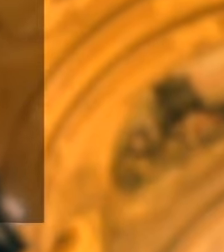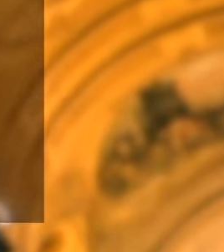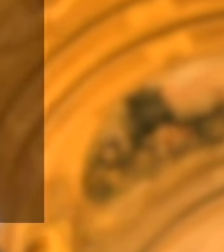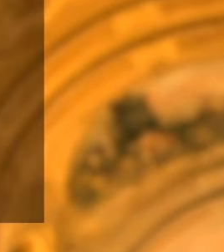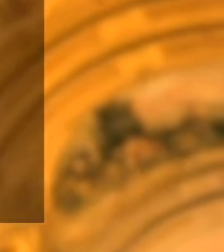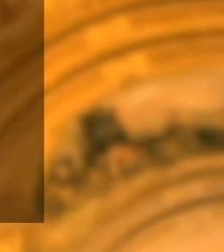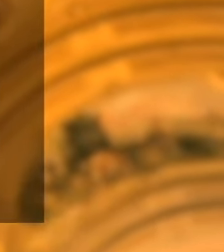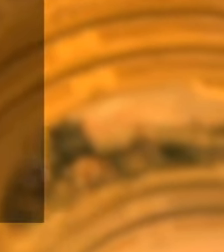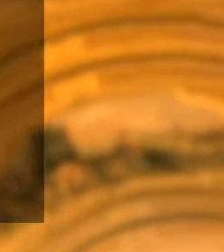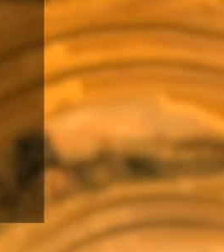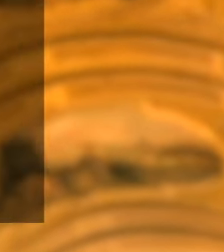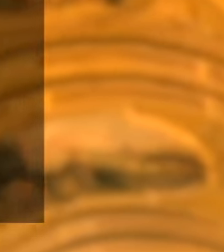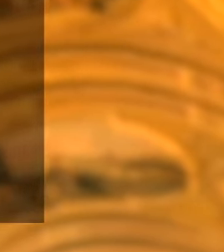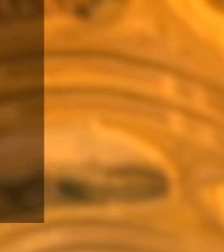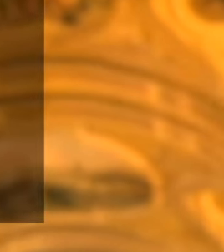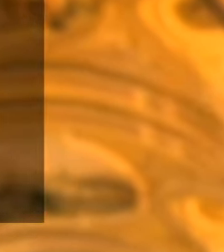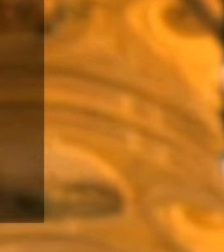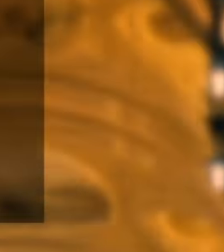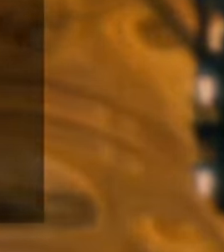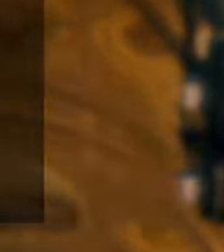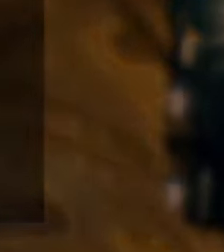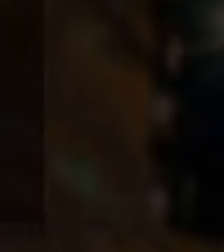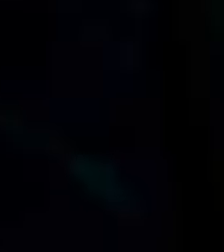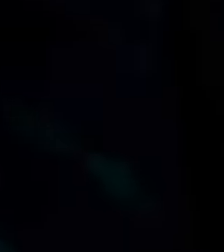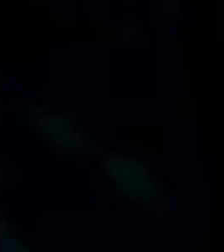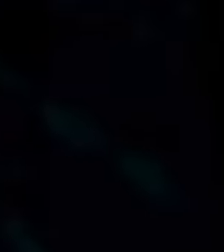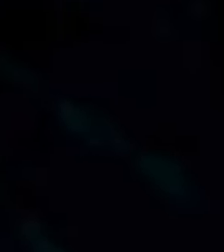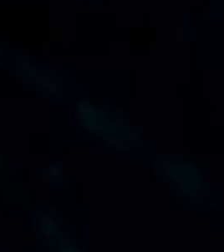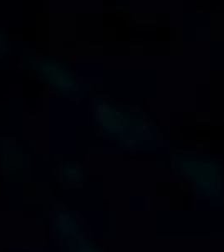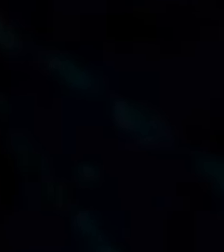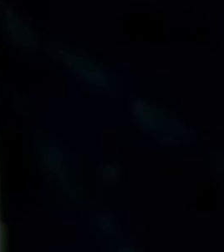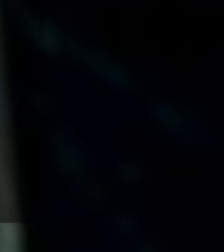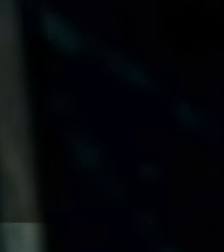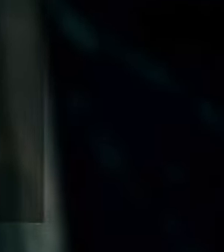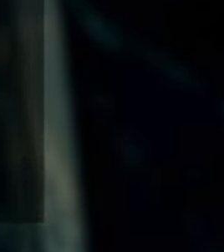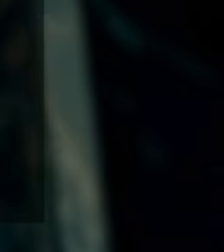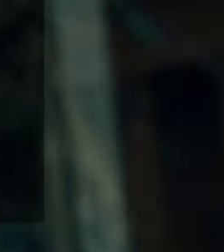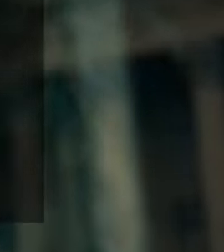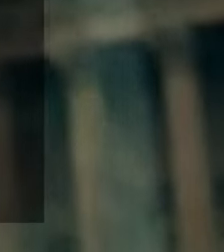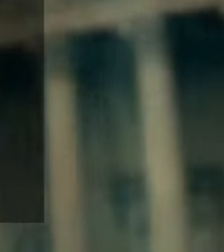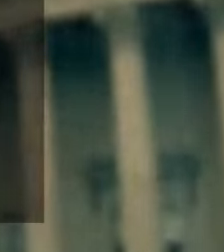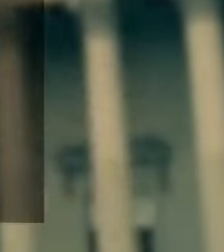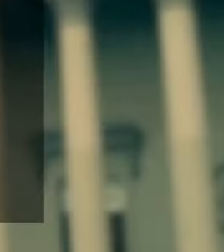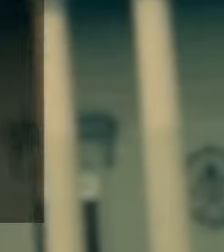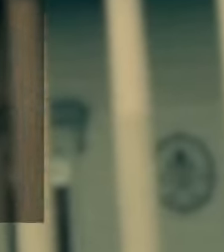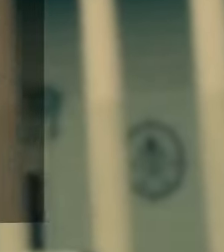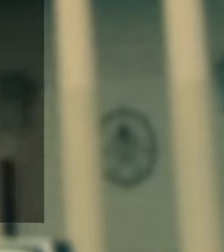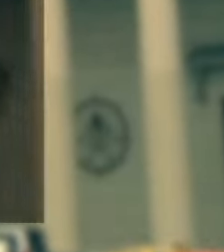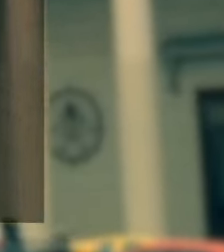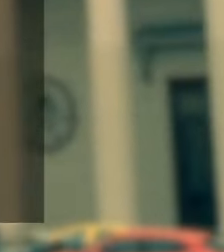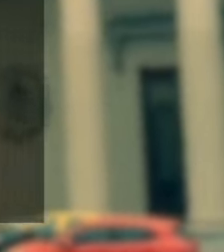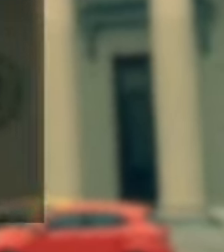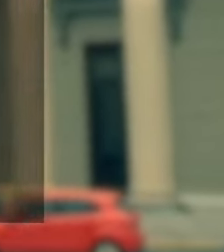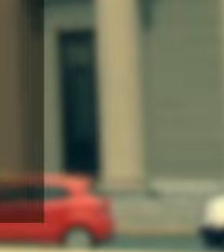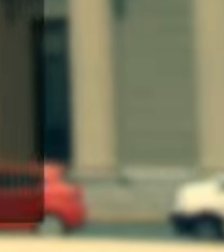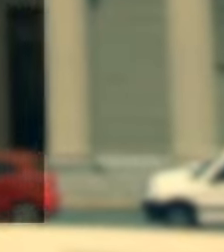ella, con la libertad que siempre cada uno aporta a la Iglesia en la colecta de la